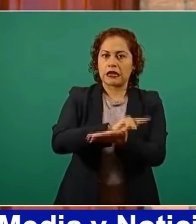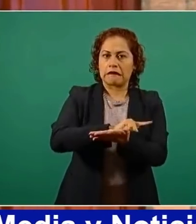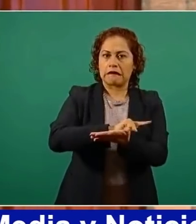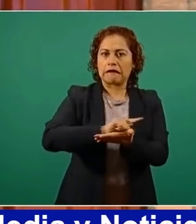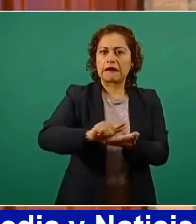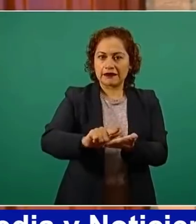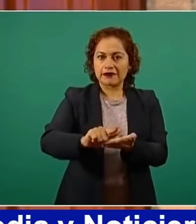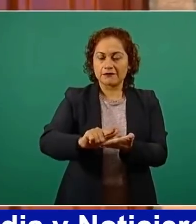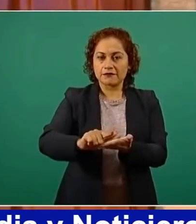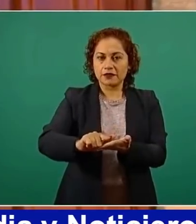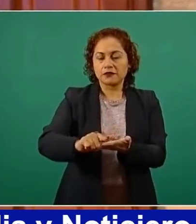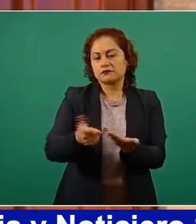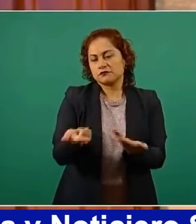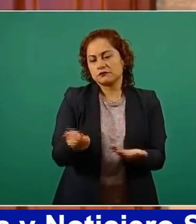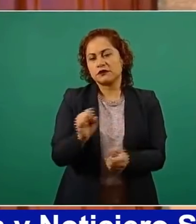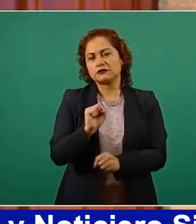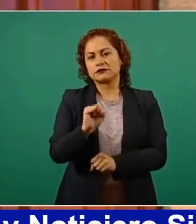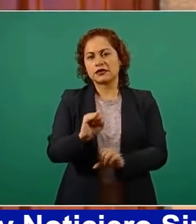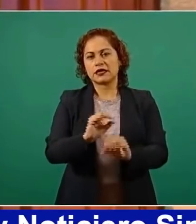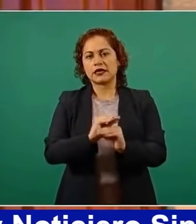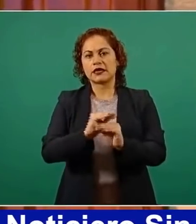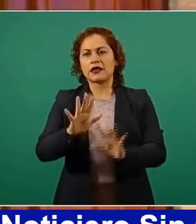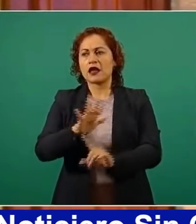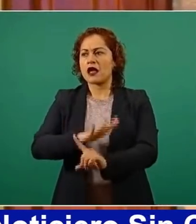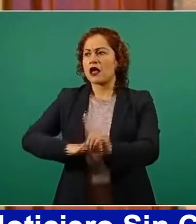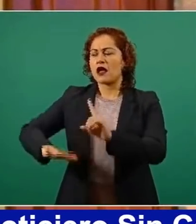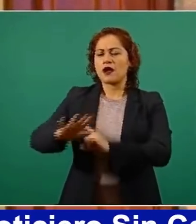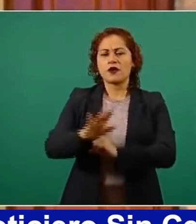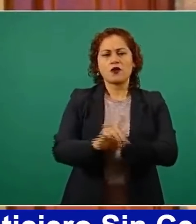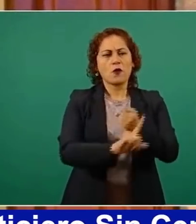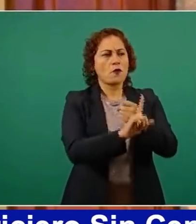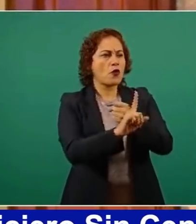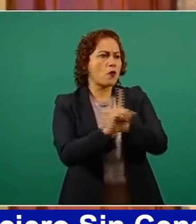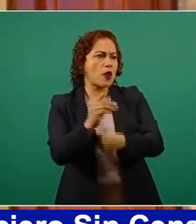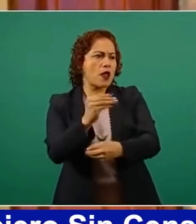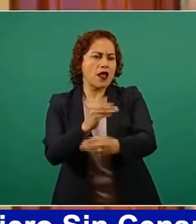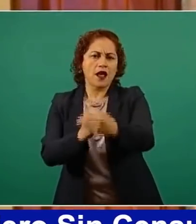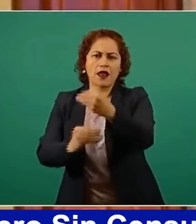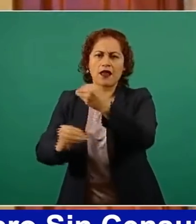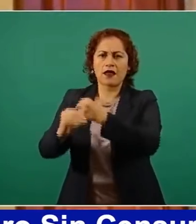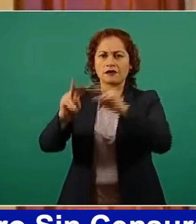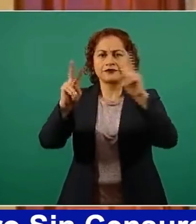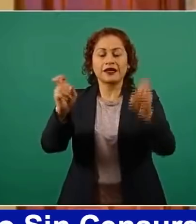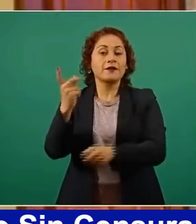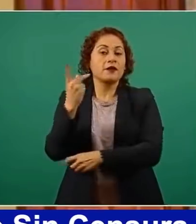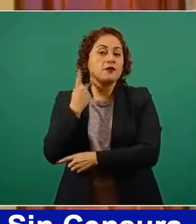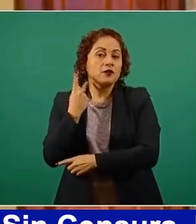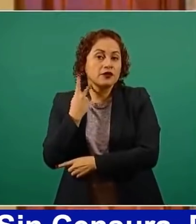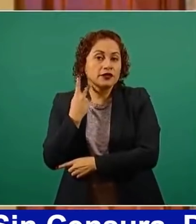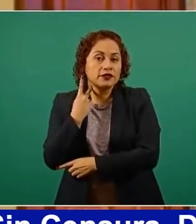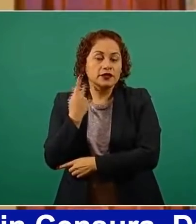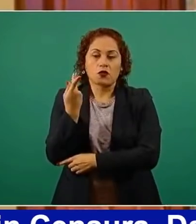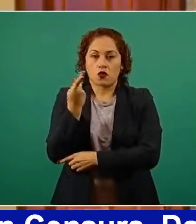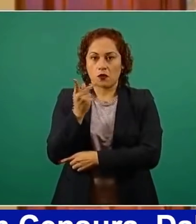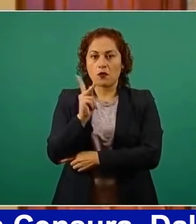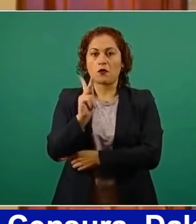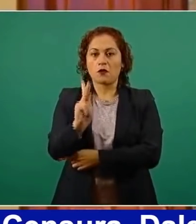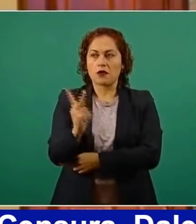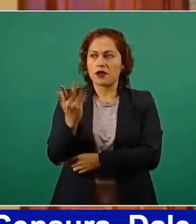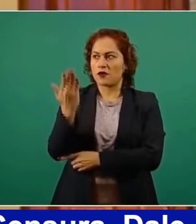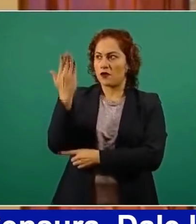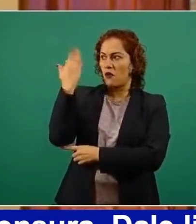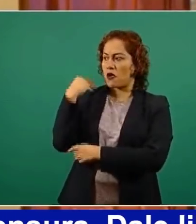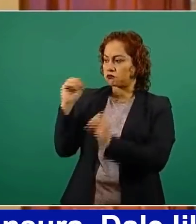de intensas turbulencias políticas y sin antecedentes de una práctica democrática en